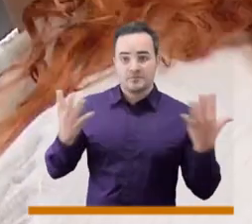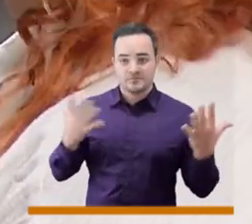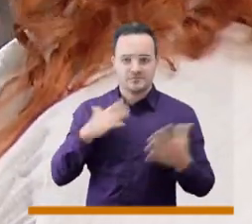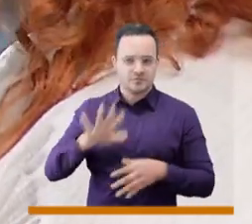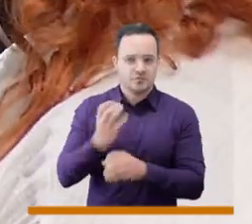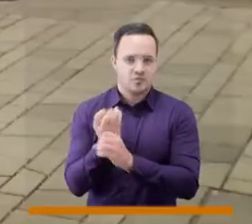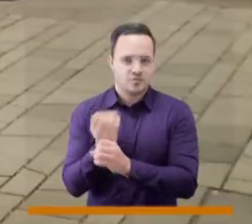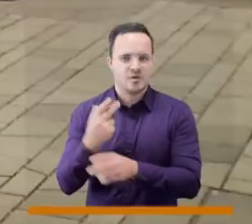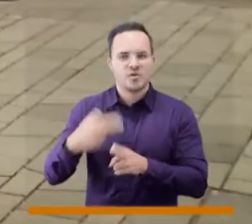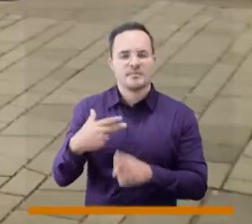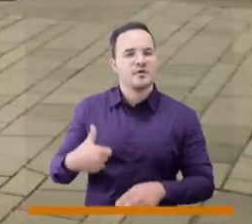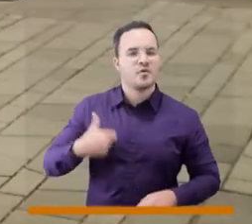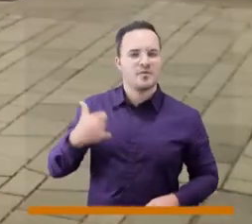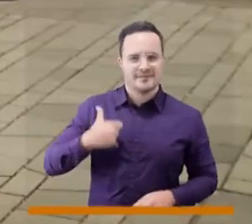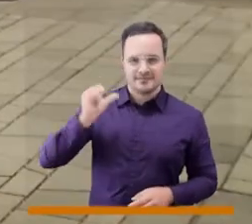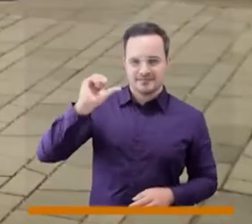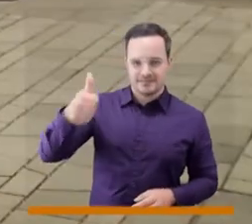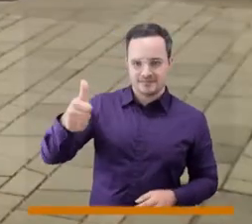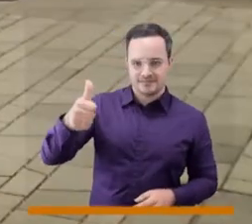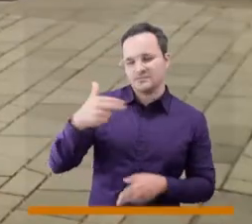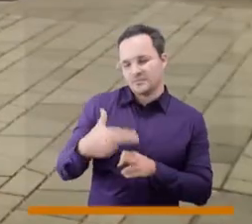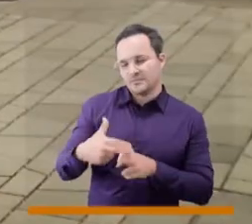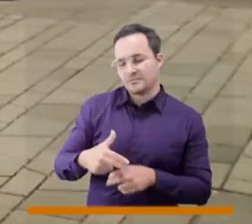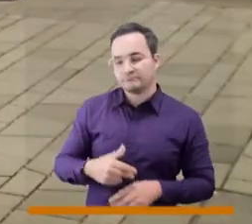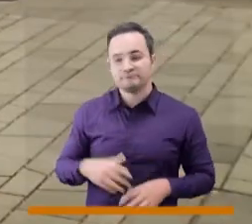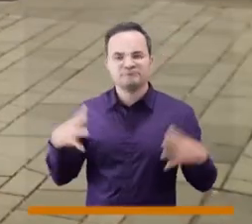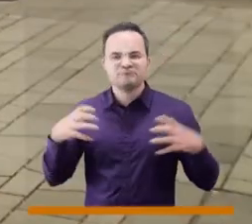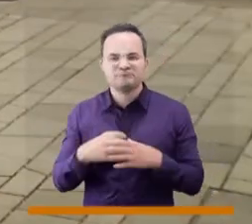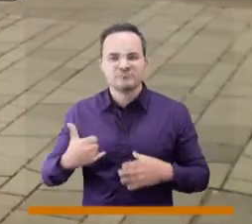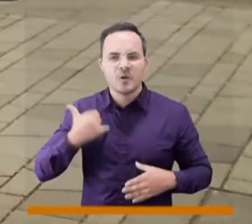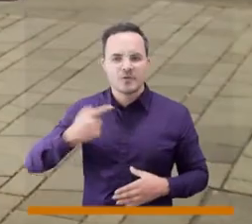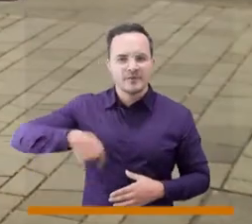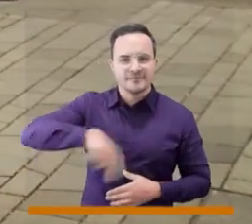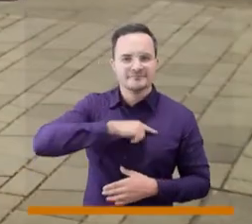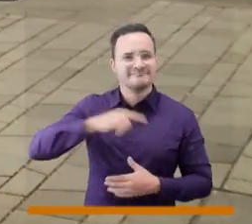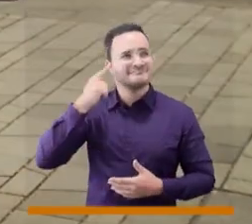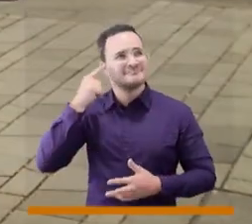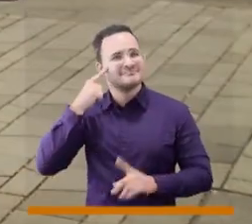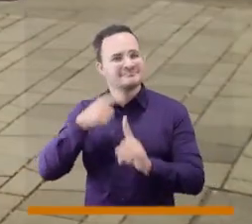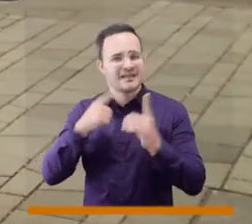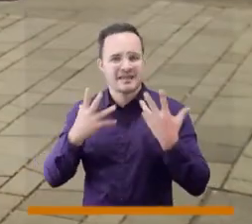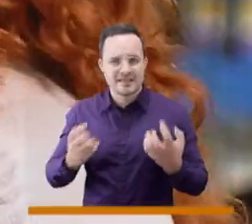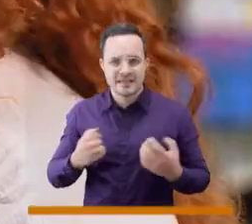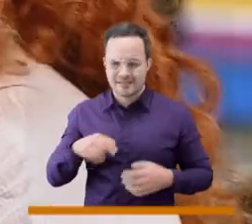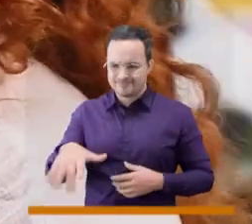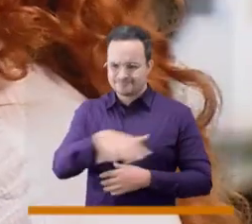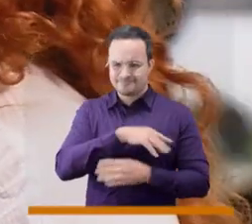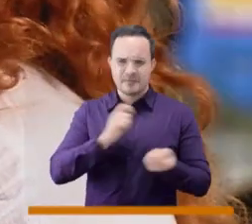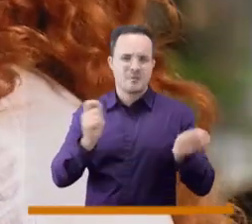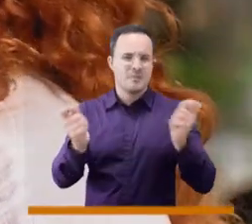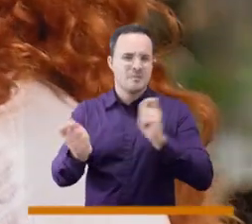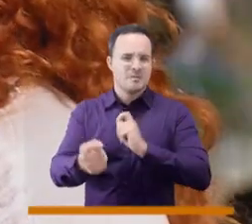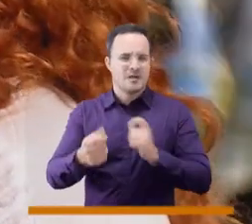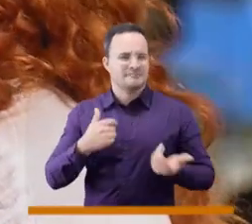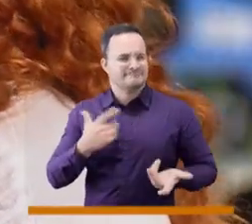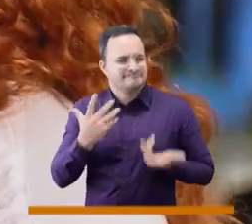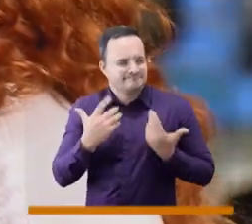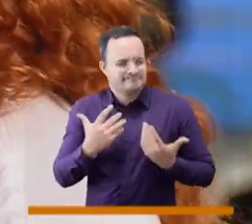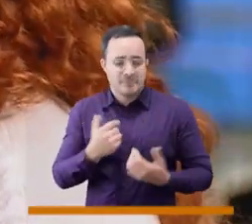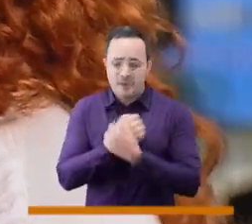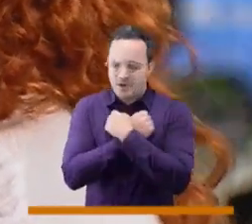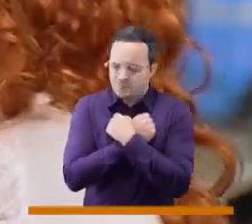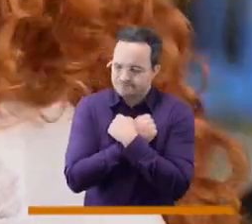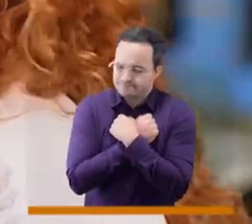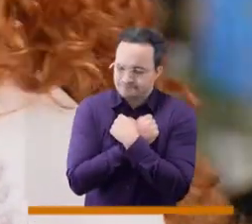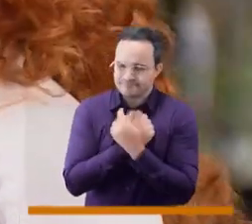comuna, se llama Jóvenes 10, y somos un grupo de jóvenes interesados por transformar desde el amor este territorio que tanto nos gusta. Oiga,